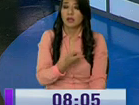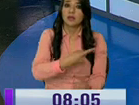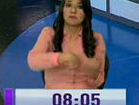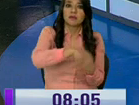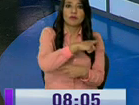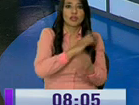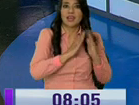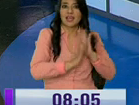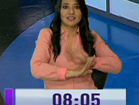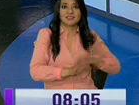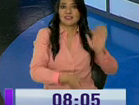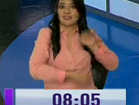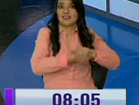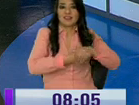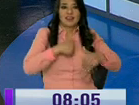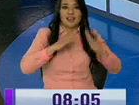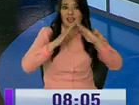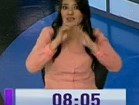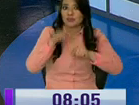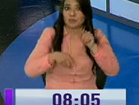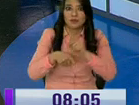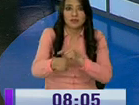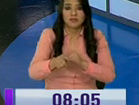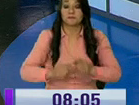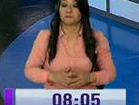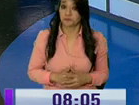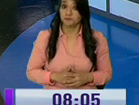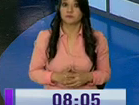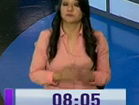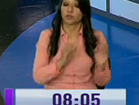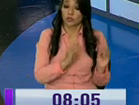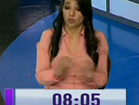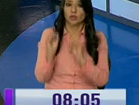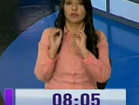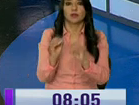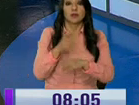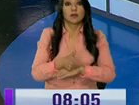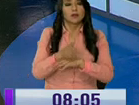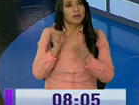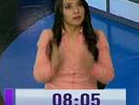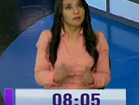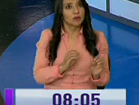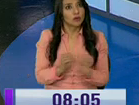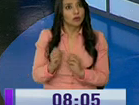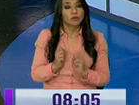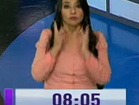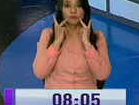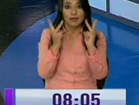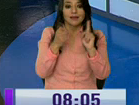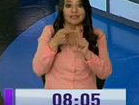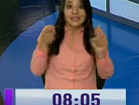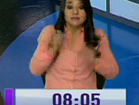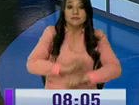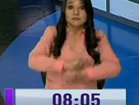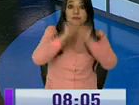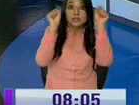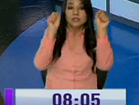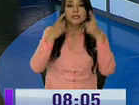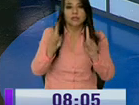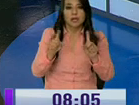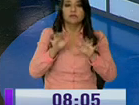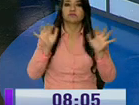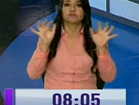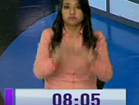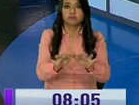porque definitivamente no puede pasar. Bueno, hay que poner orden ahí, las autoridades, ya estamos viendo desde muy tempranamente, hay una